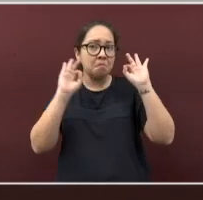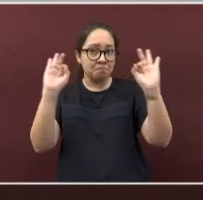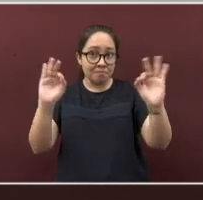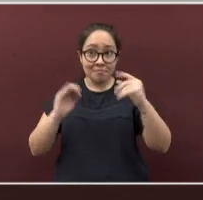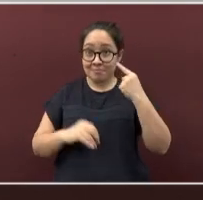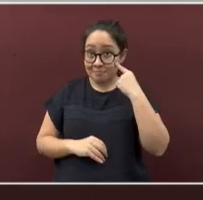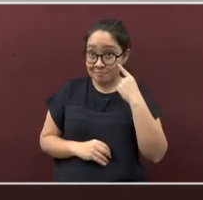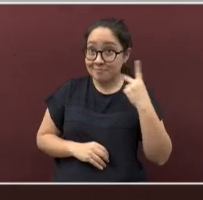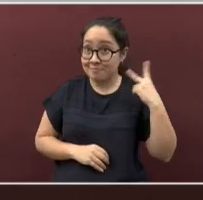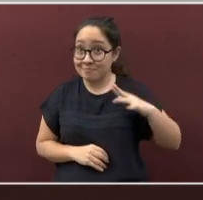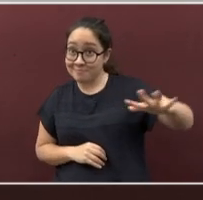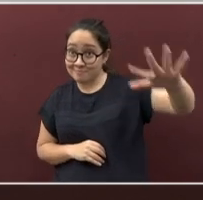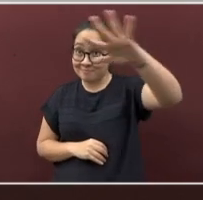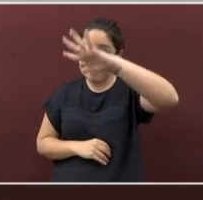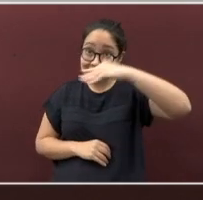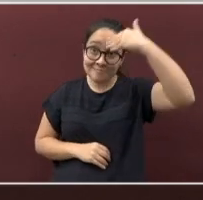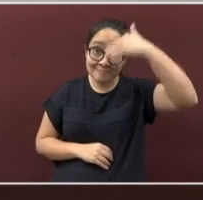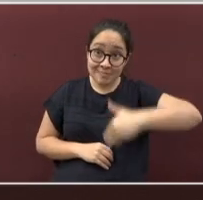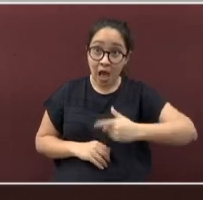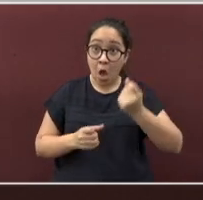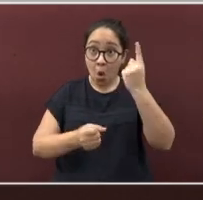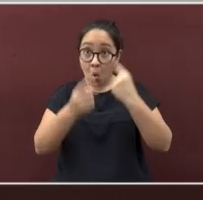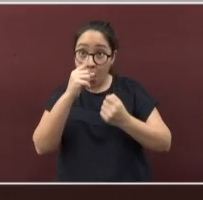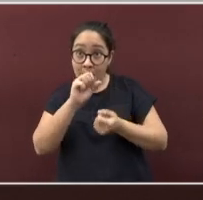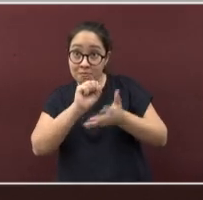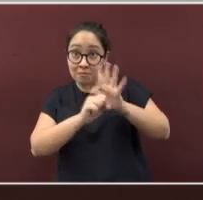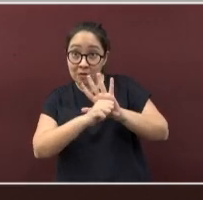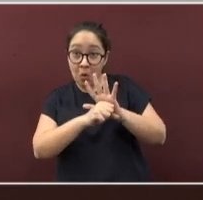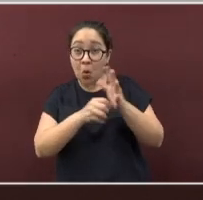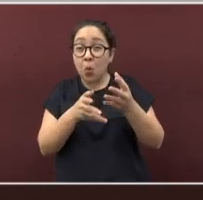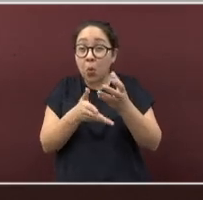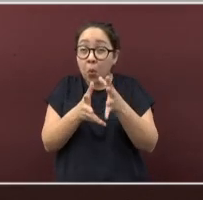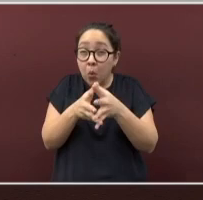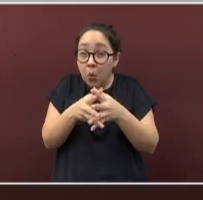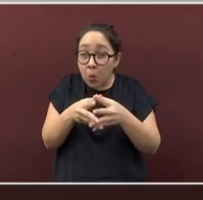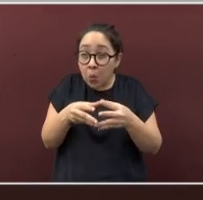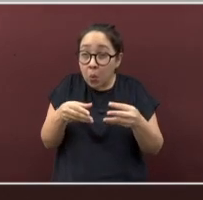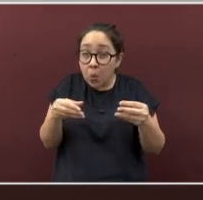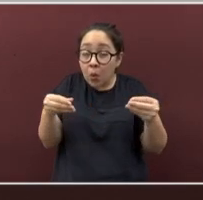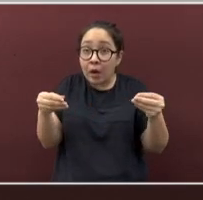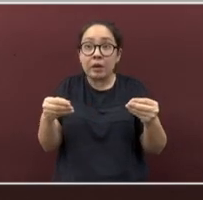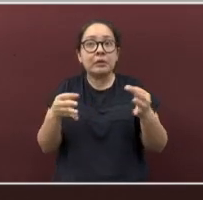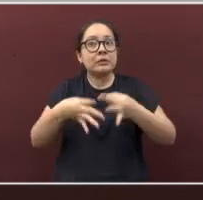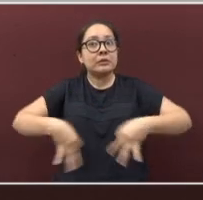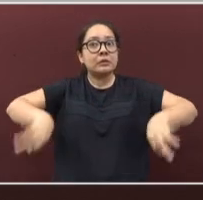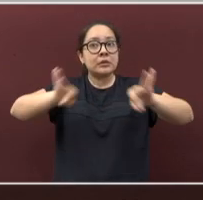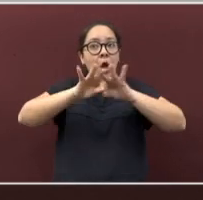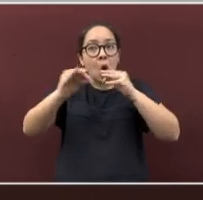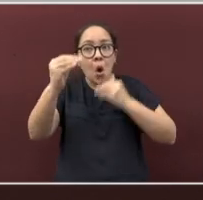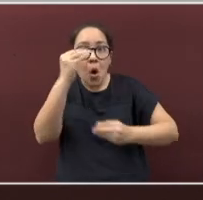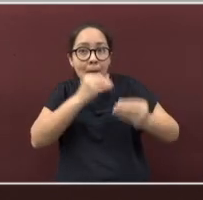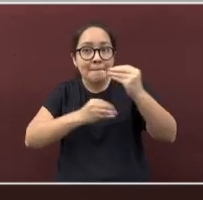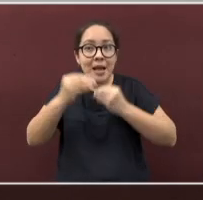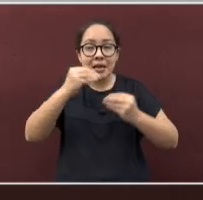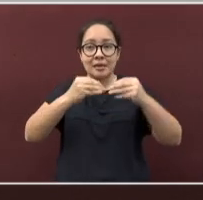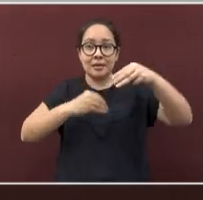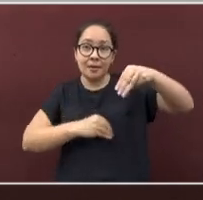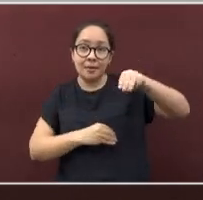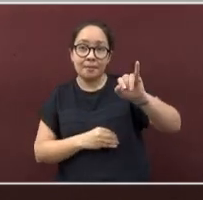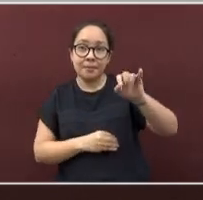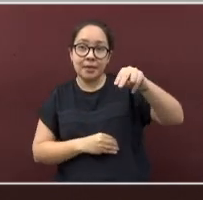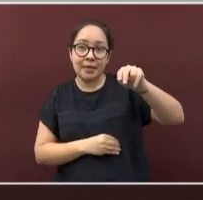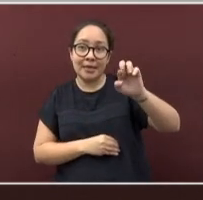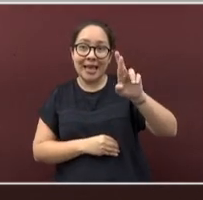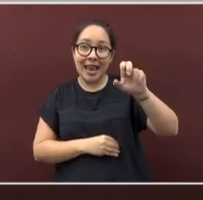quienes están saliendo de esta enfermedad es principalmente la que contenga minerales vitaminas